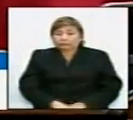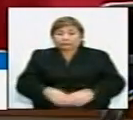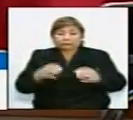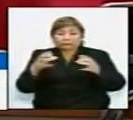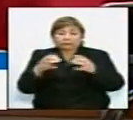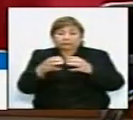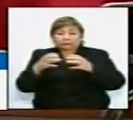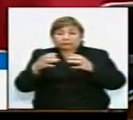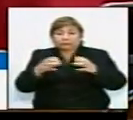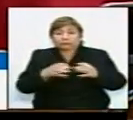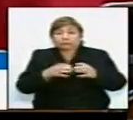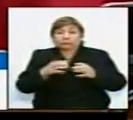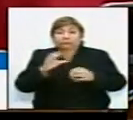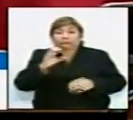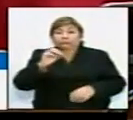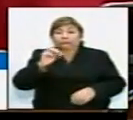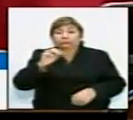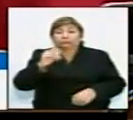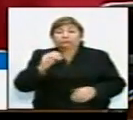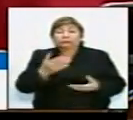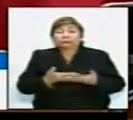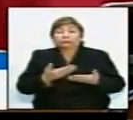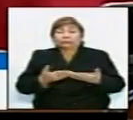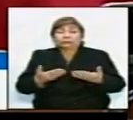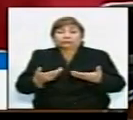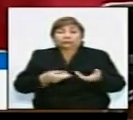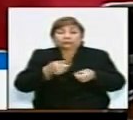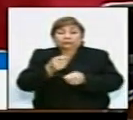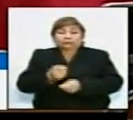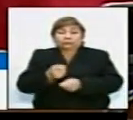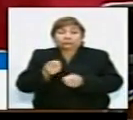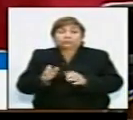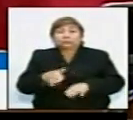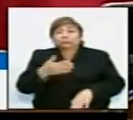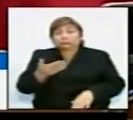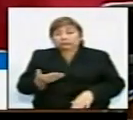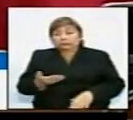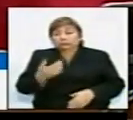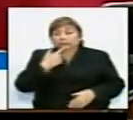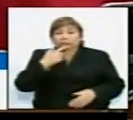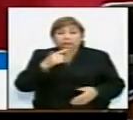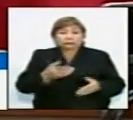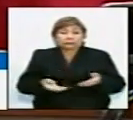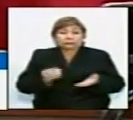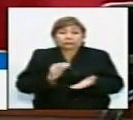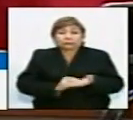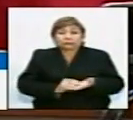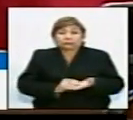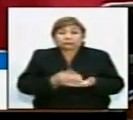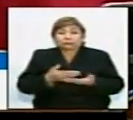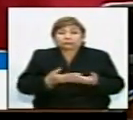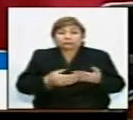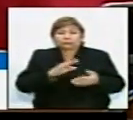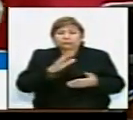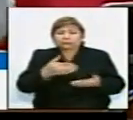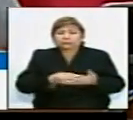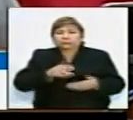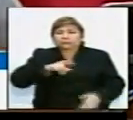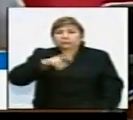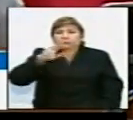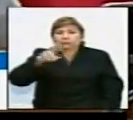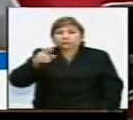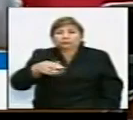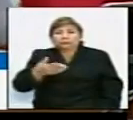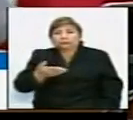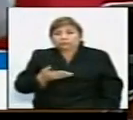comités de gestión regional de agricultura que existen, ¿no? Estos comités están implementados en todas las regiones, los